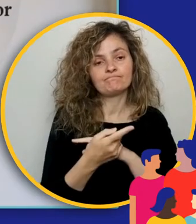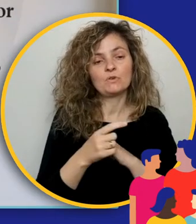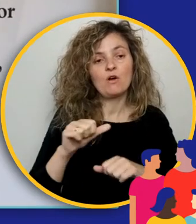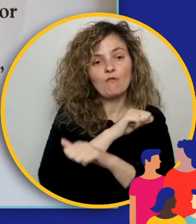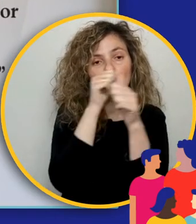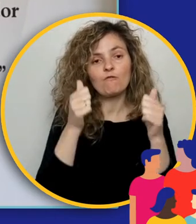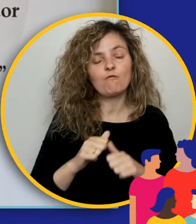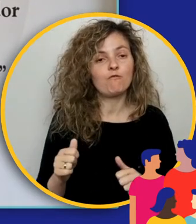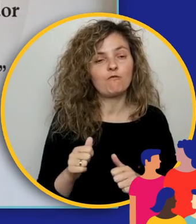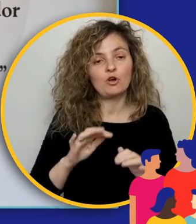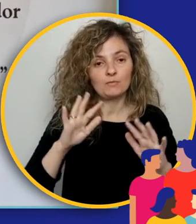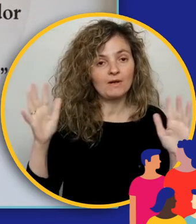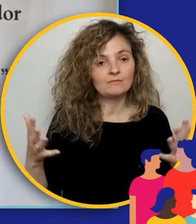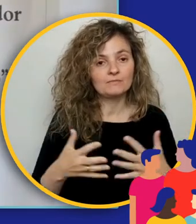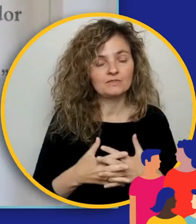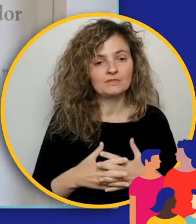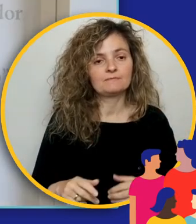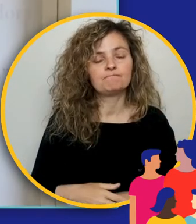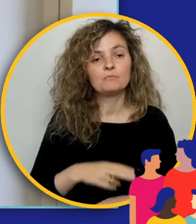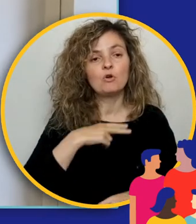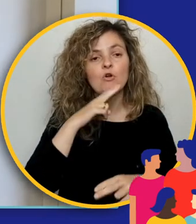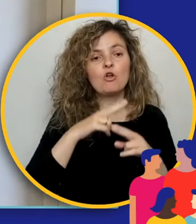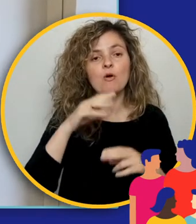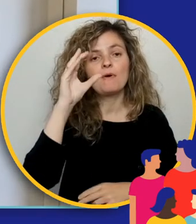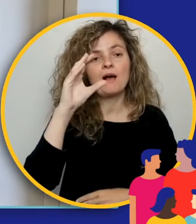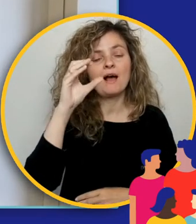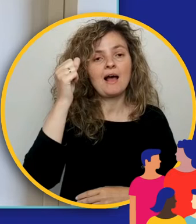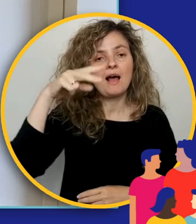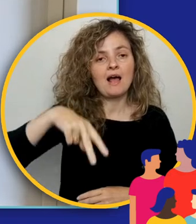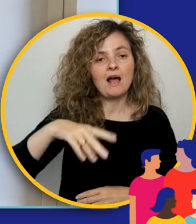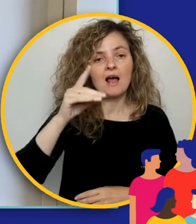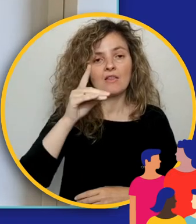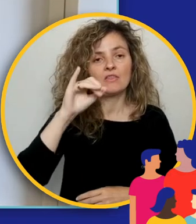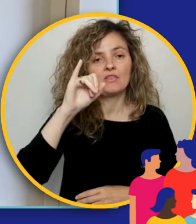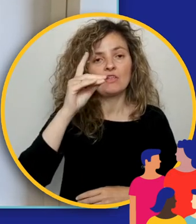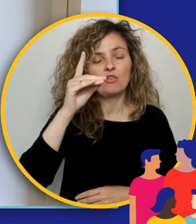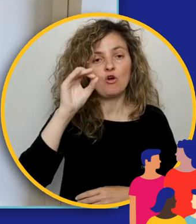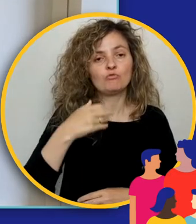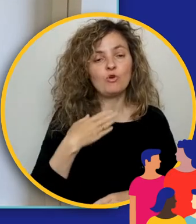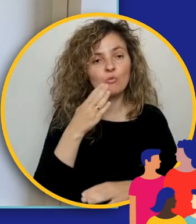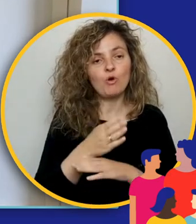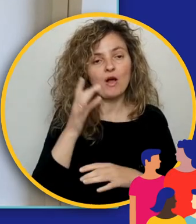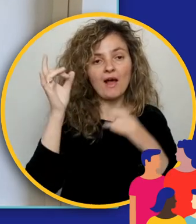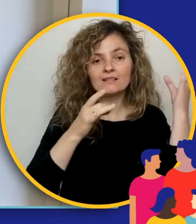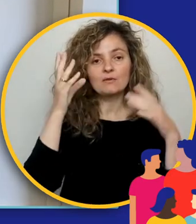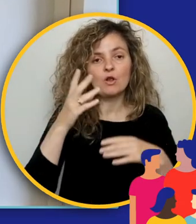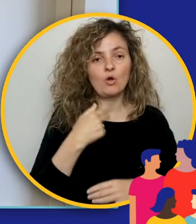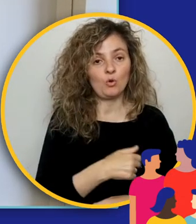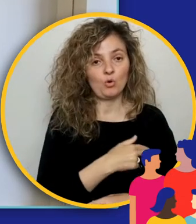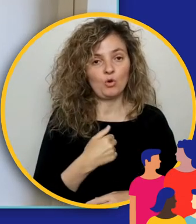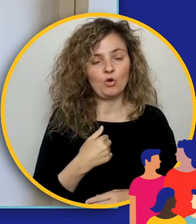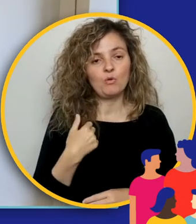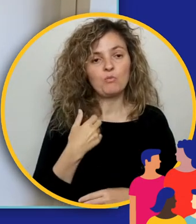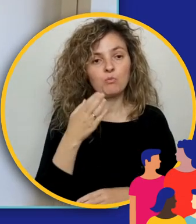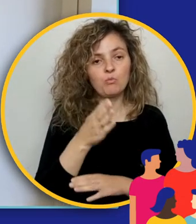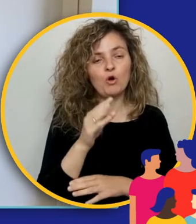soporte digital, que lo podemos ver en el ordenador. Me llamo Candido Barro, vengo a las actividades de la Cruz Roja. Voy al museo a ver